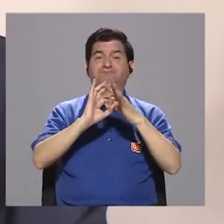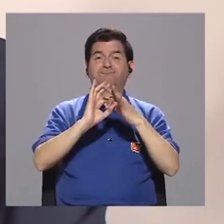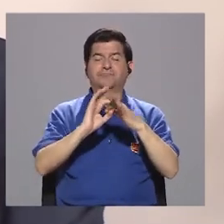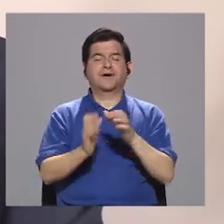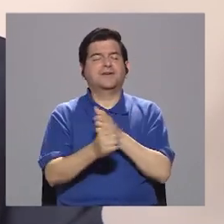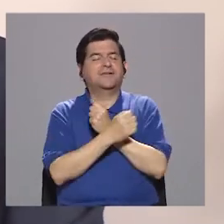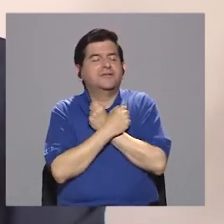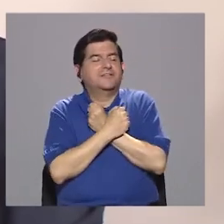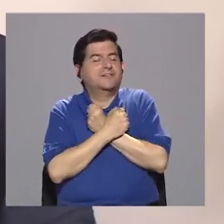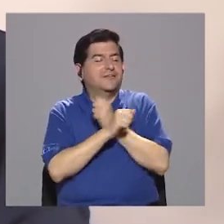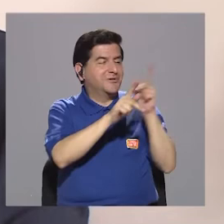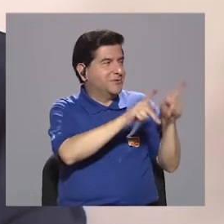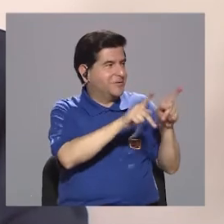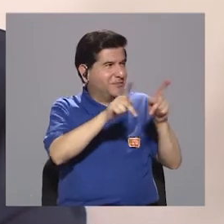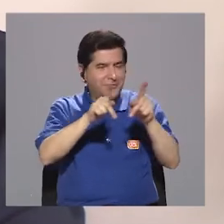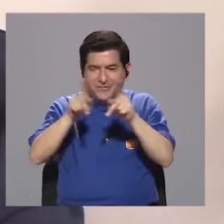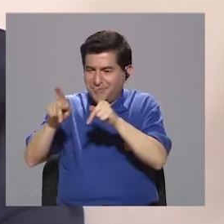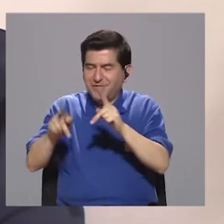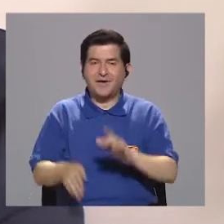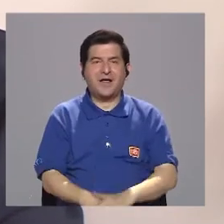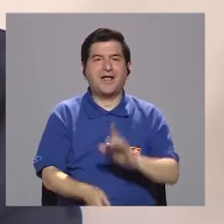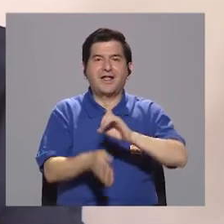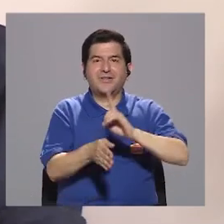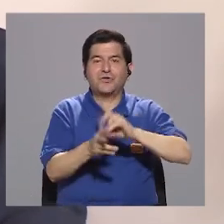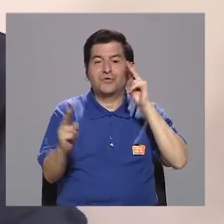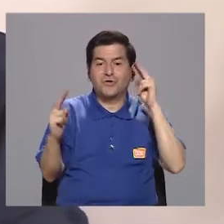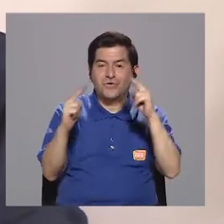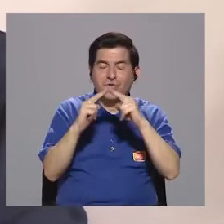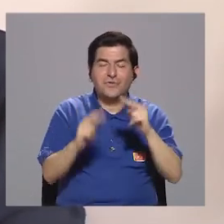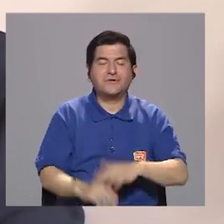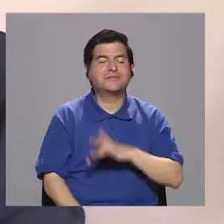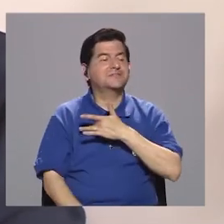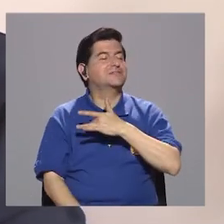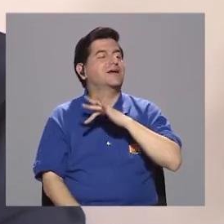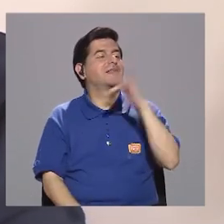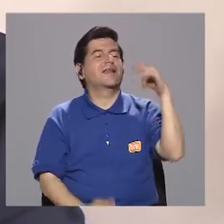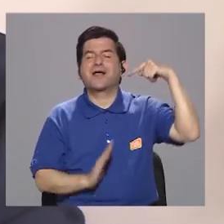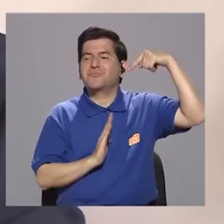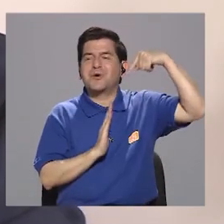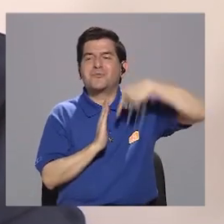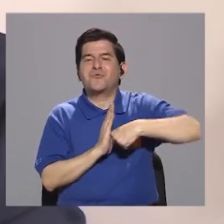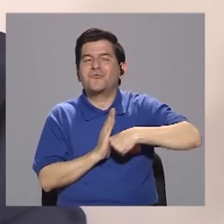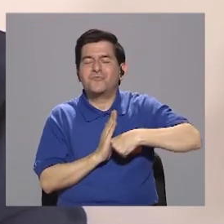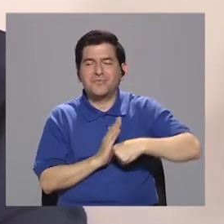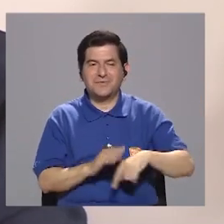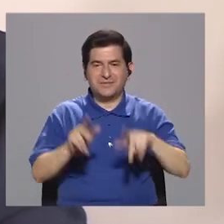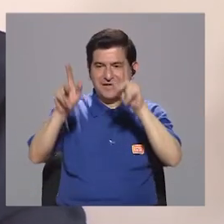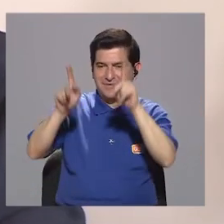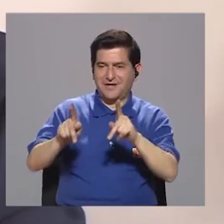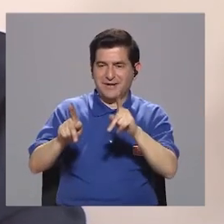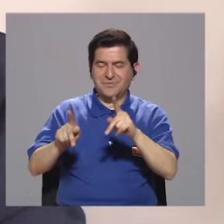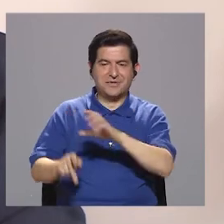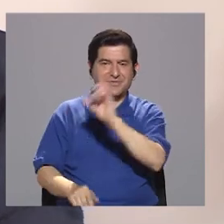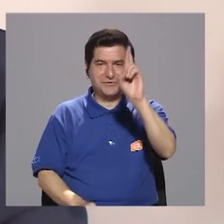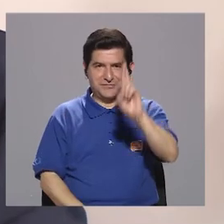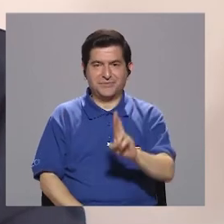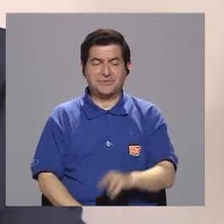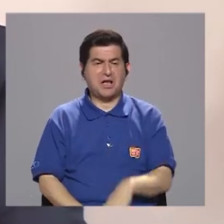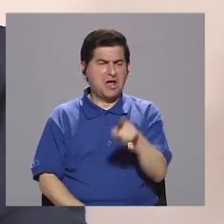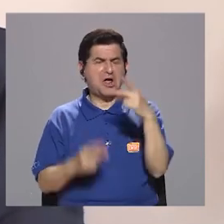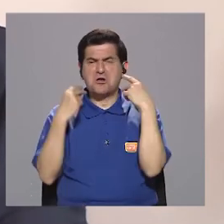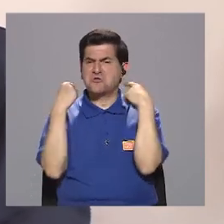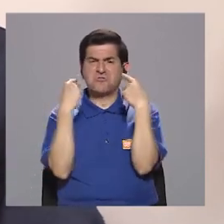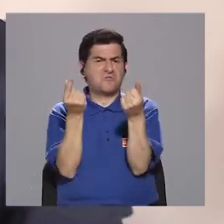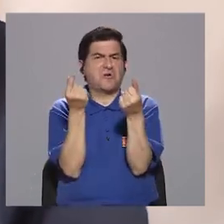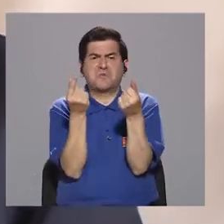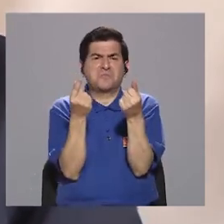digamos, afectiva con la gente y todo, el doctor conocía profundamente el alma de los costarricenses, ¿verdad? Entonces él rápidamente